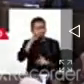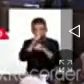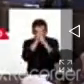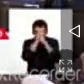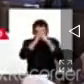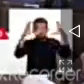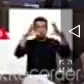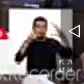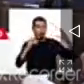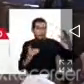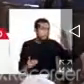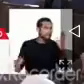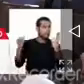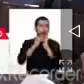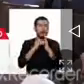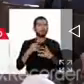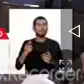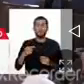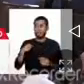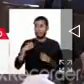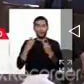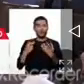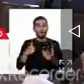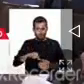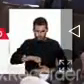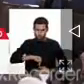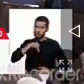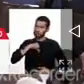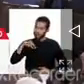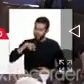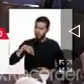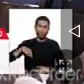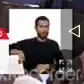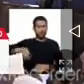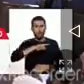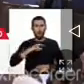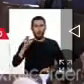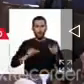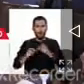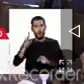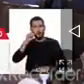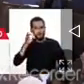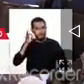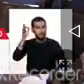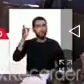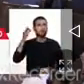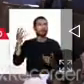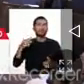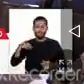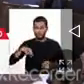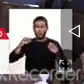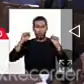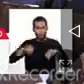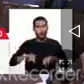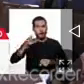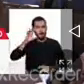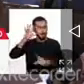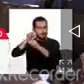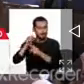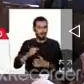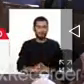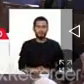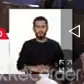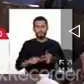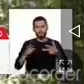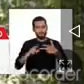grandeza, de la que tanto decimos enorgullecernos en nuestros pueblos, el futuro de lo que esto puede dar.